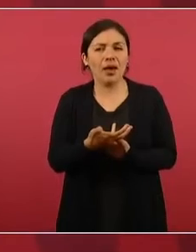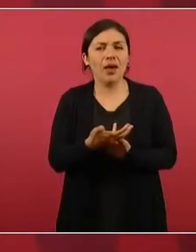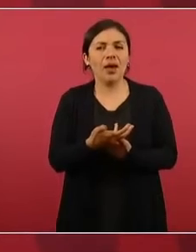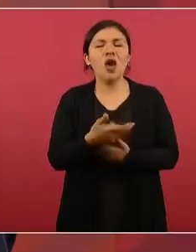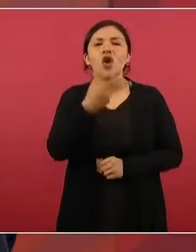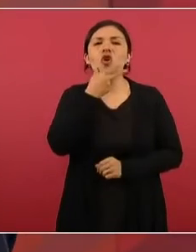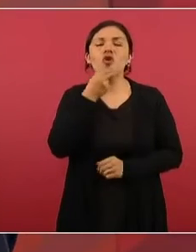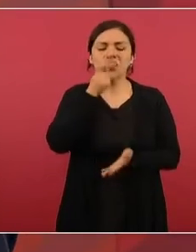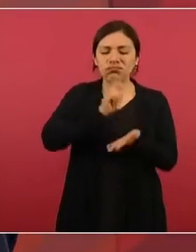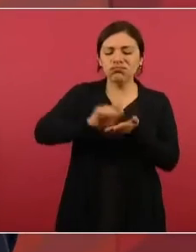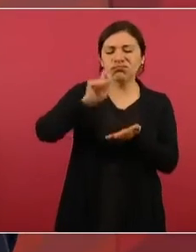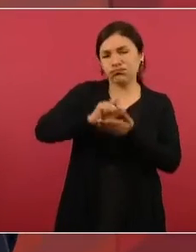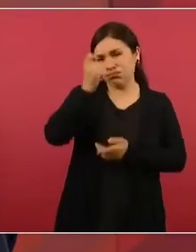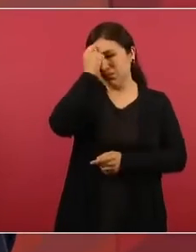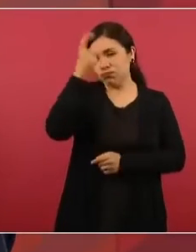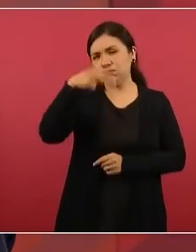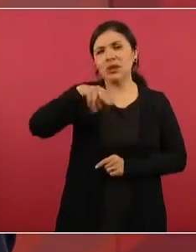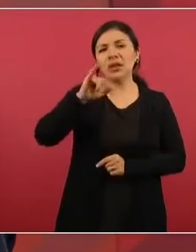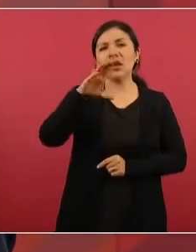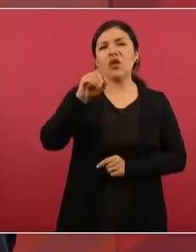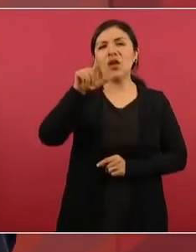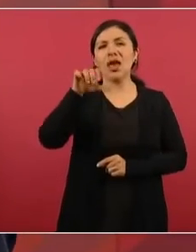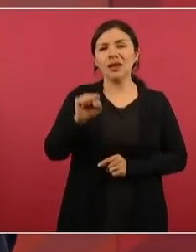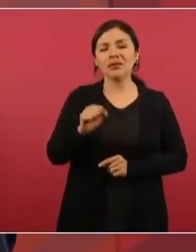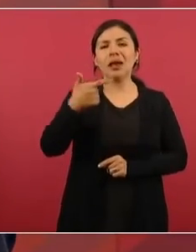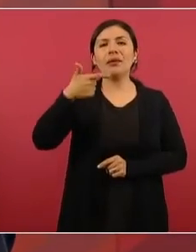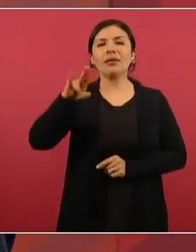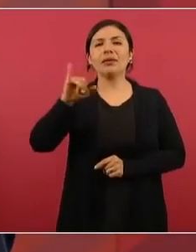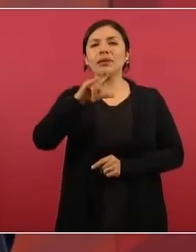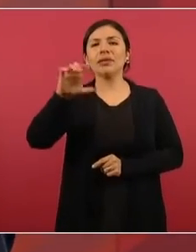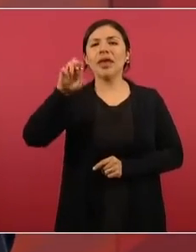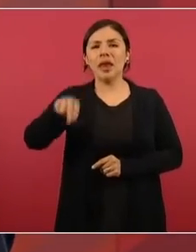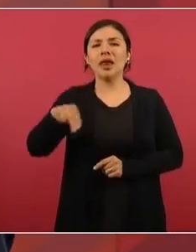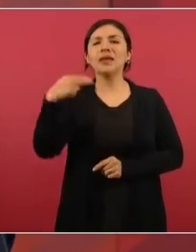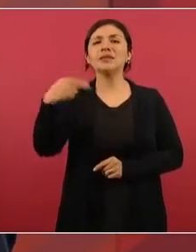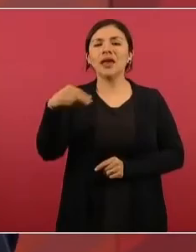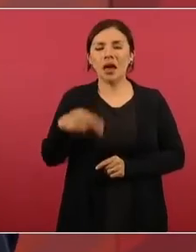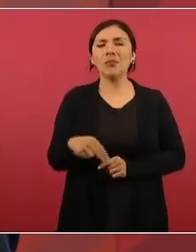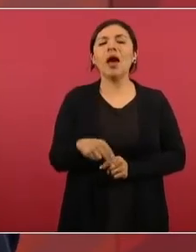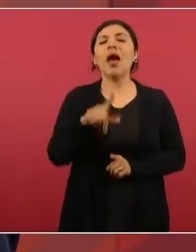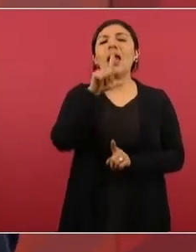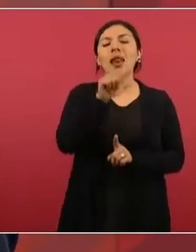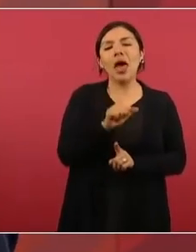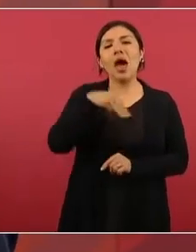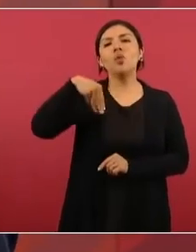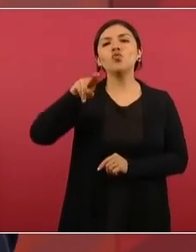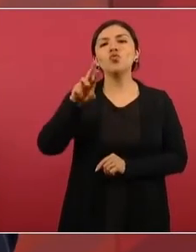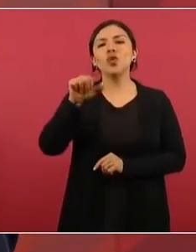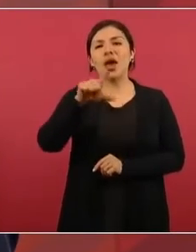de Nicolás Guillén que se llama La muralla,